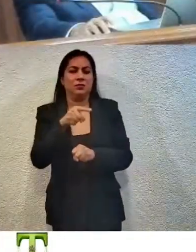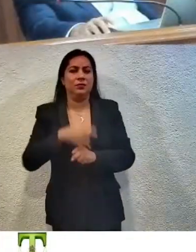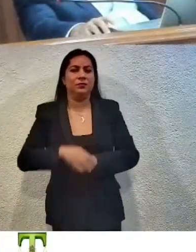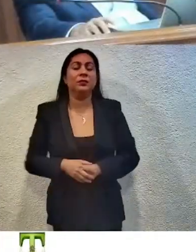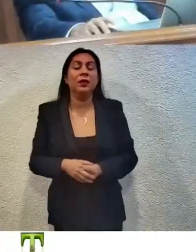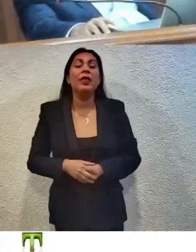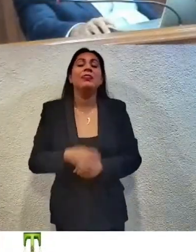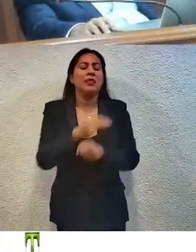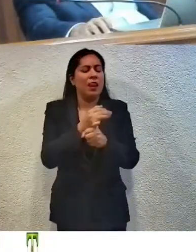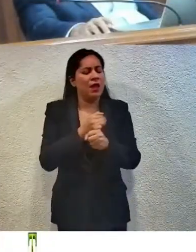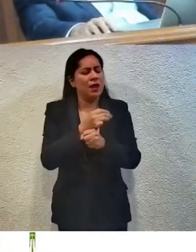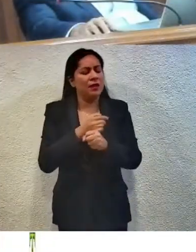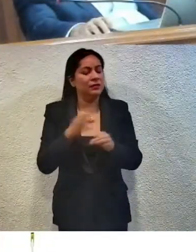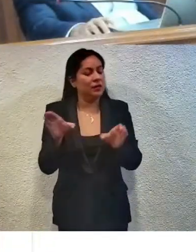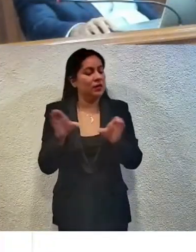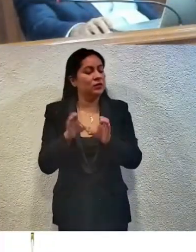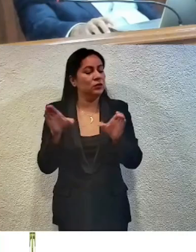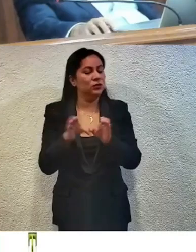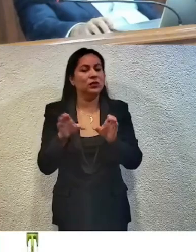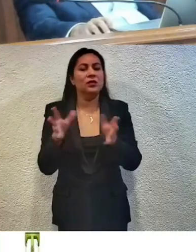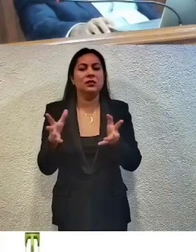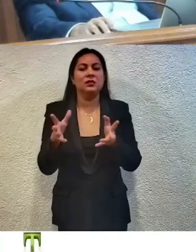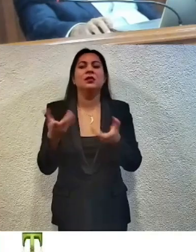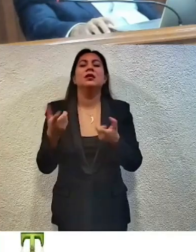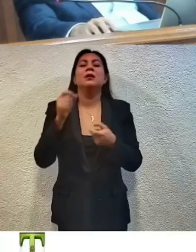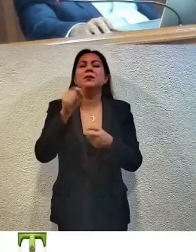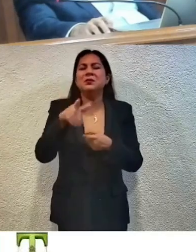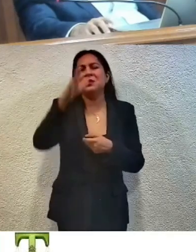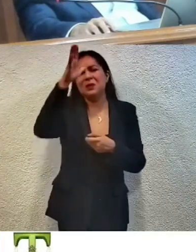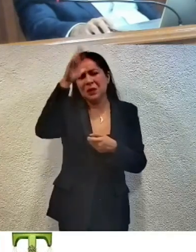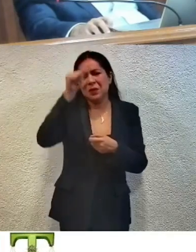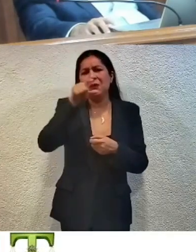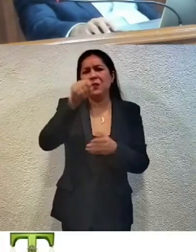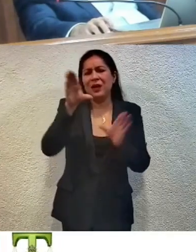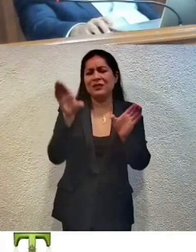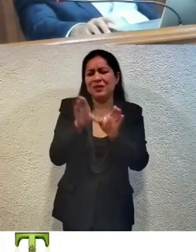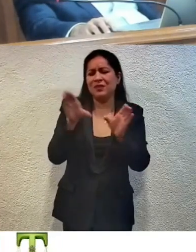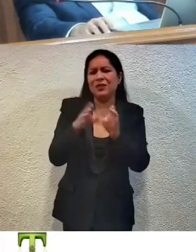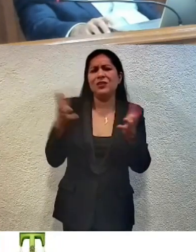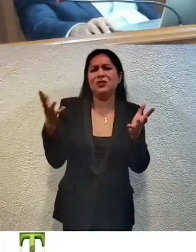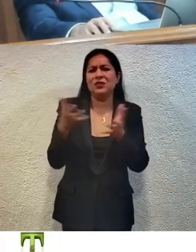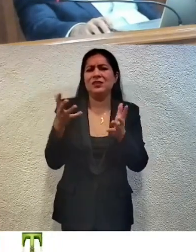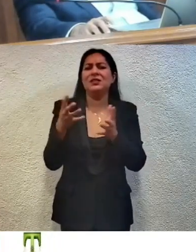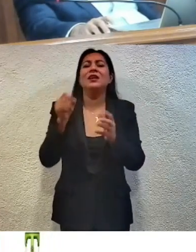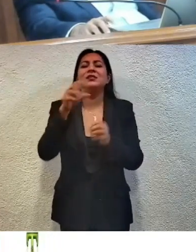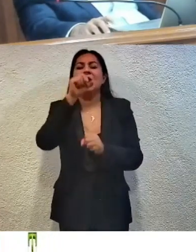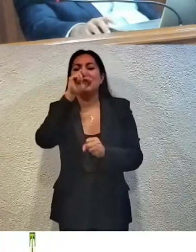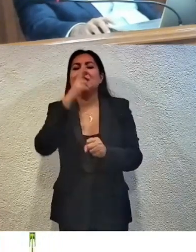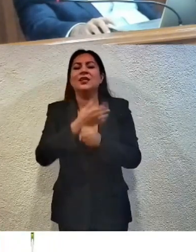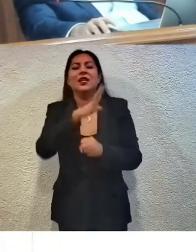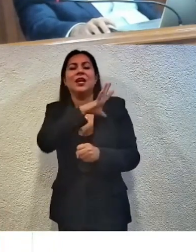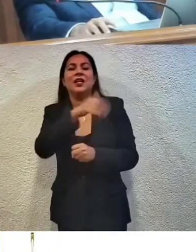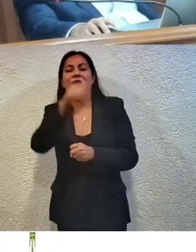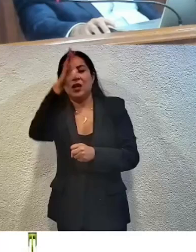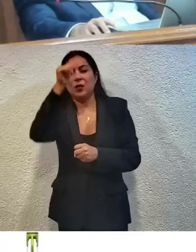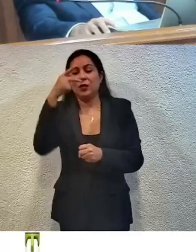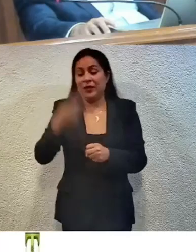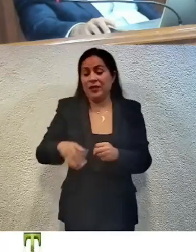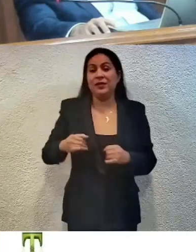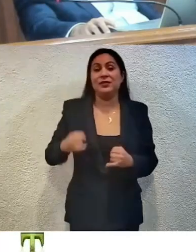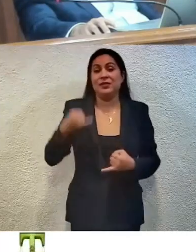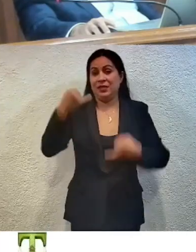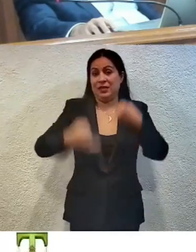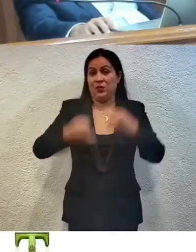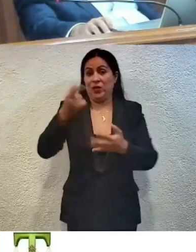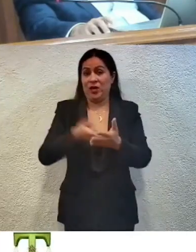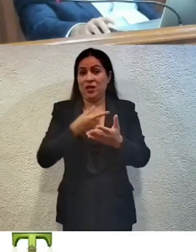Del análisis de las constancias que obren en autos y de conformidad con la certificación realizada por la Secretaría General de Acuerdos de este Tribunal